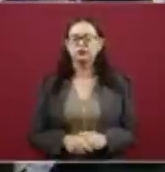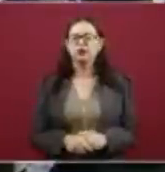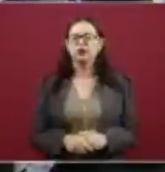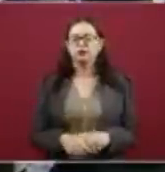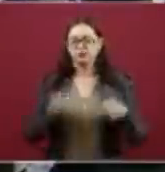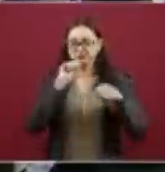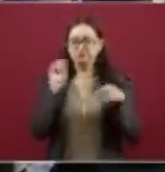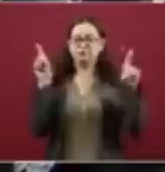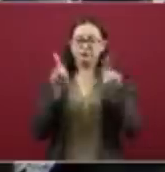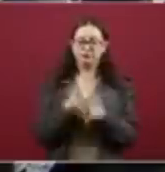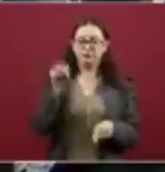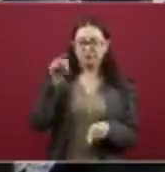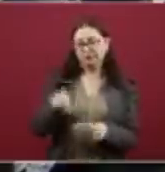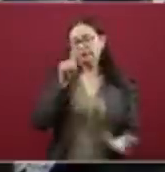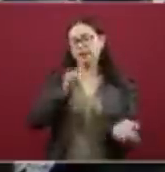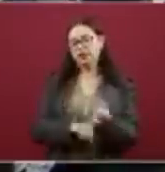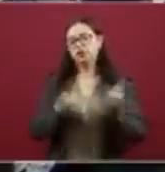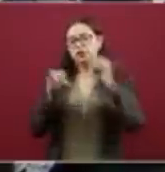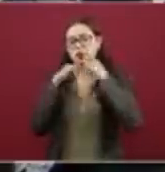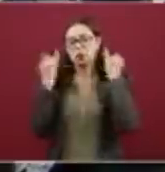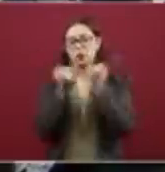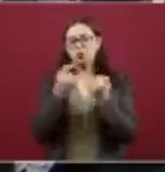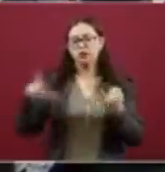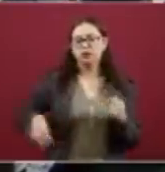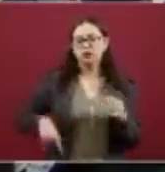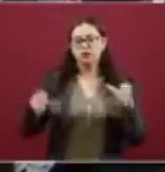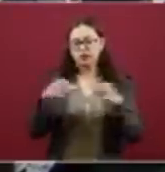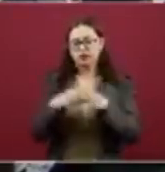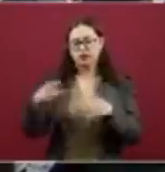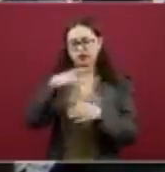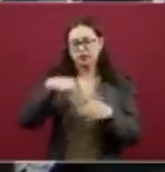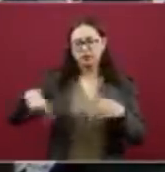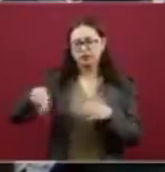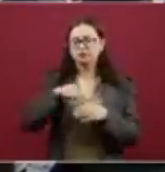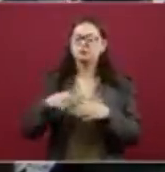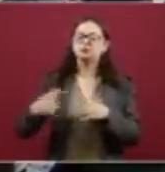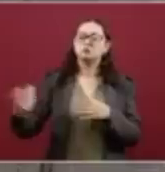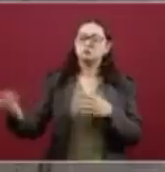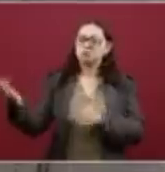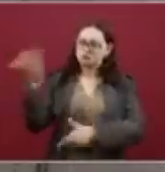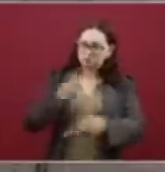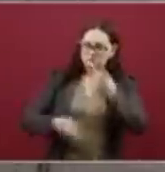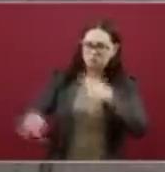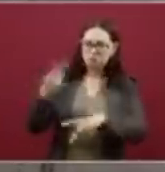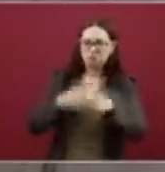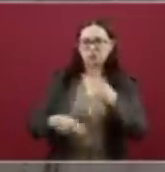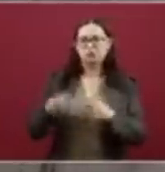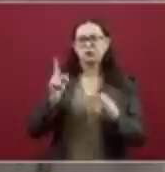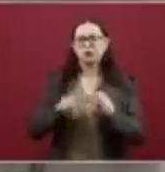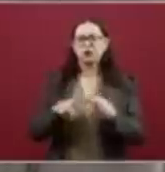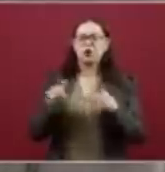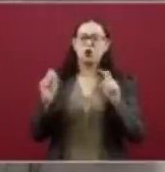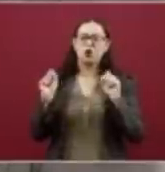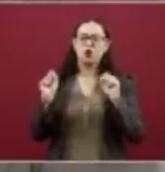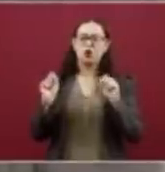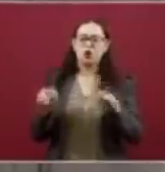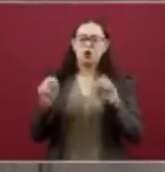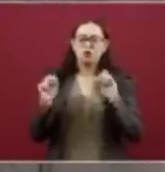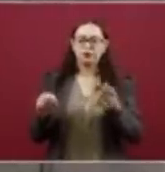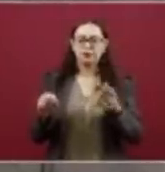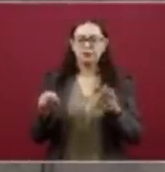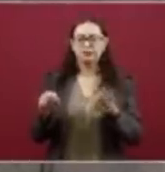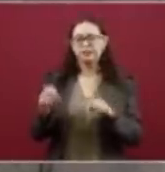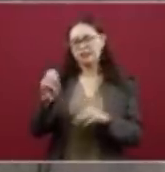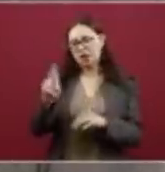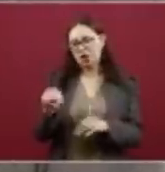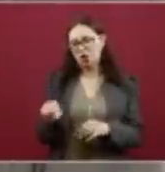de Gobierno tiene como invitados permanentes con derecho a voz a la Oficina en México de la Alta Comisionada de las Naciones Unidas